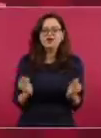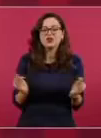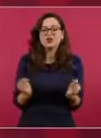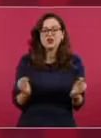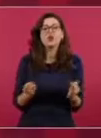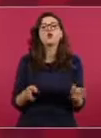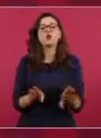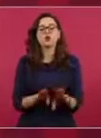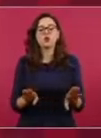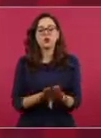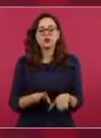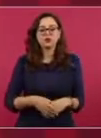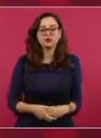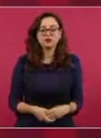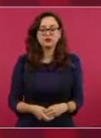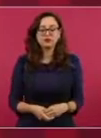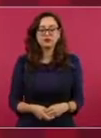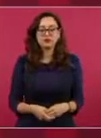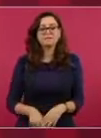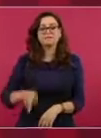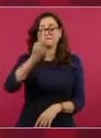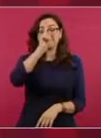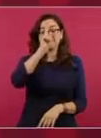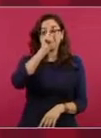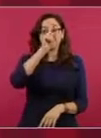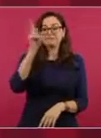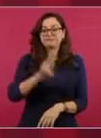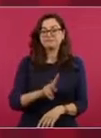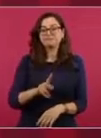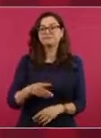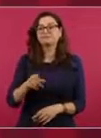en el frente de batalla,